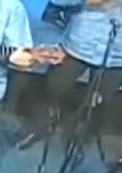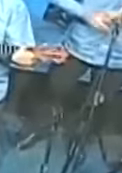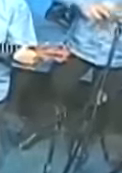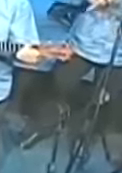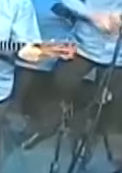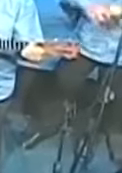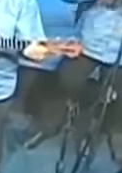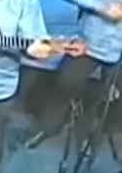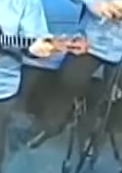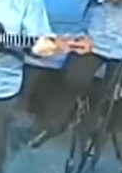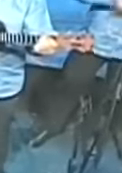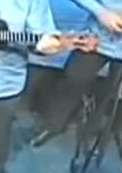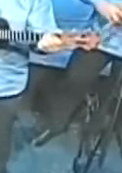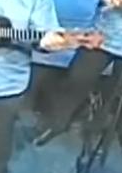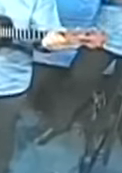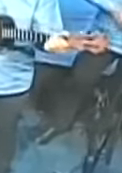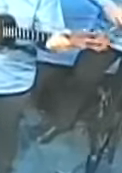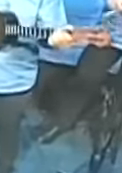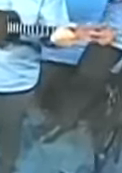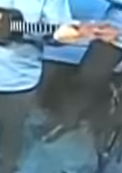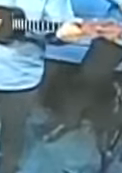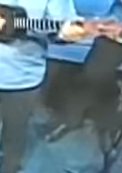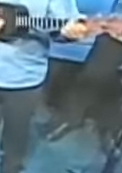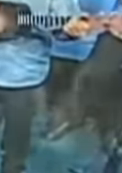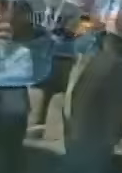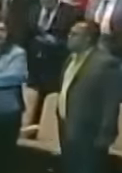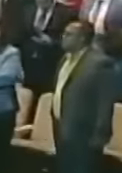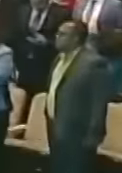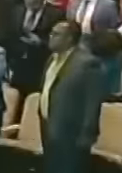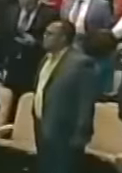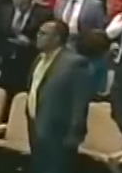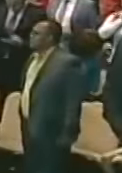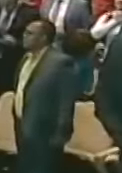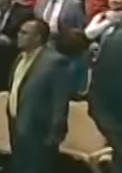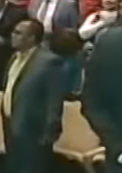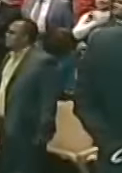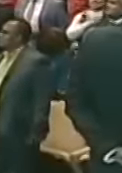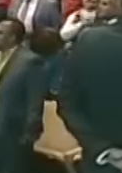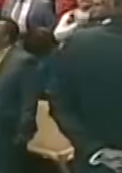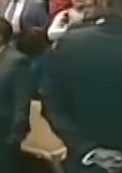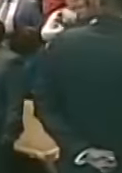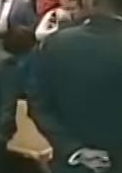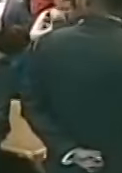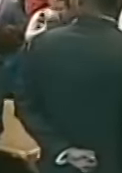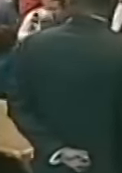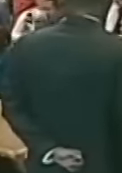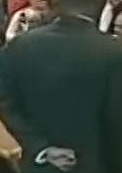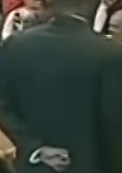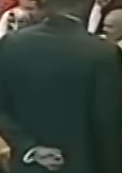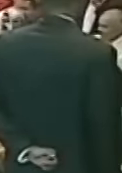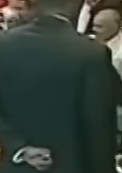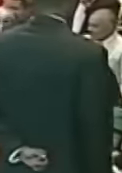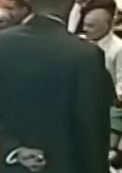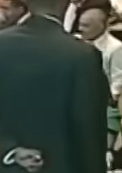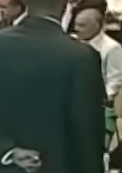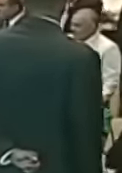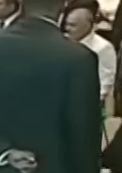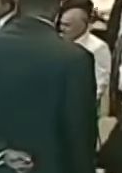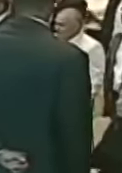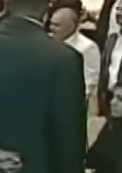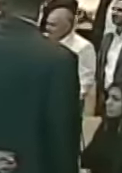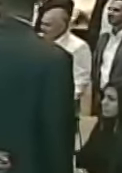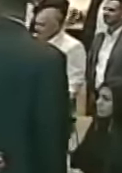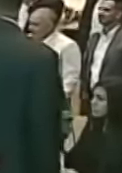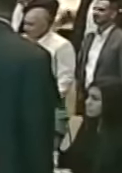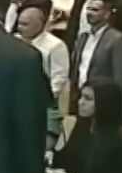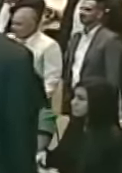quitar. Esos son de Venezuela y no se piensan donar. Y son ricos en oro,